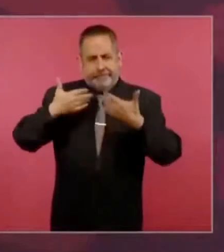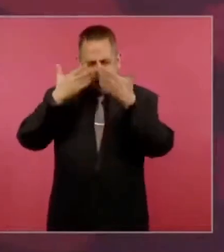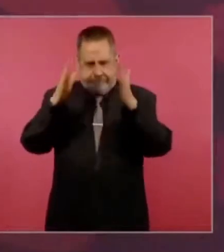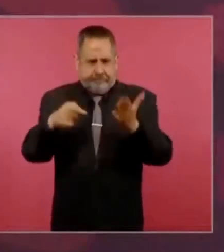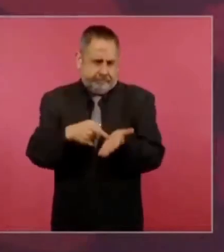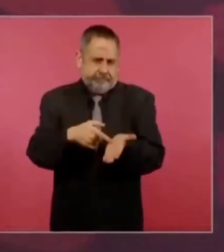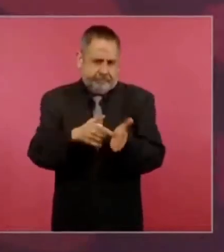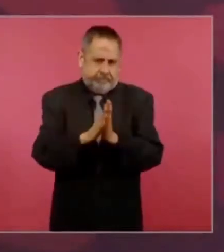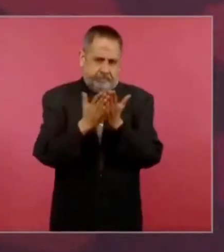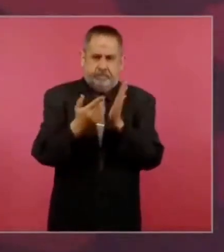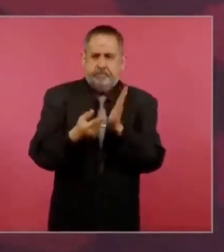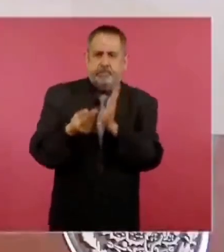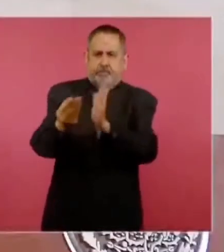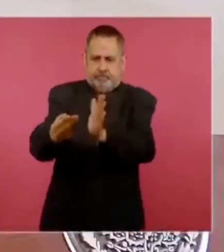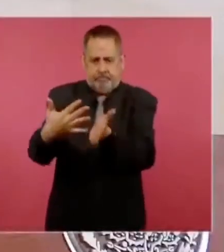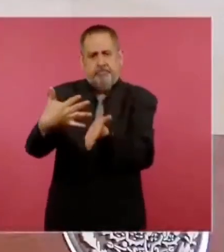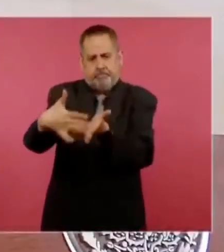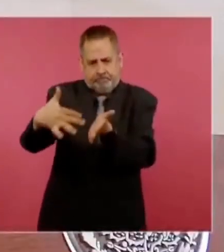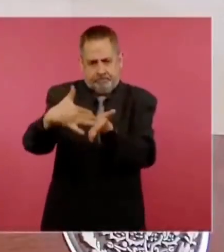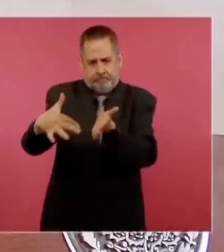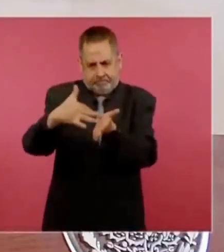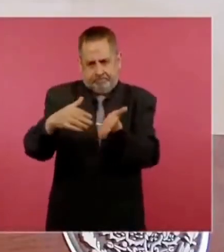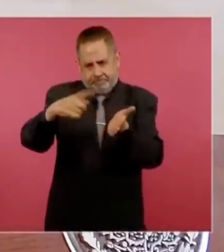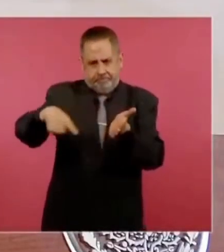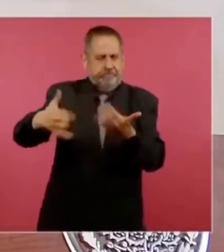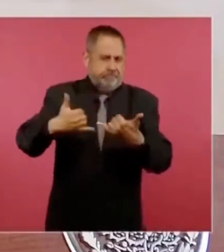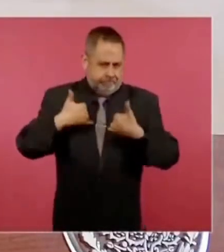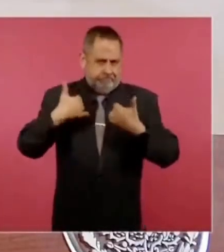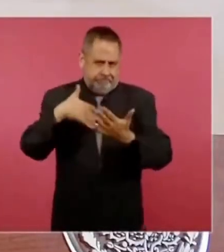está dedicado a ellos, hay que leerlo,